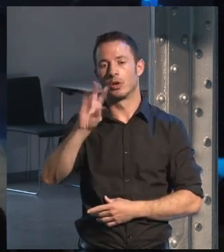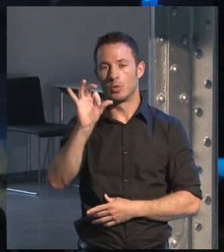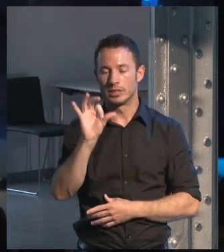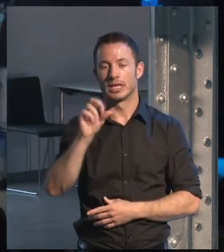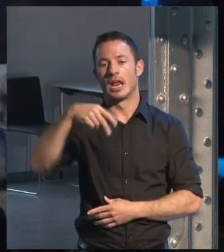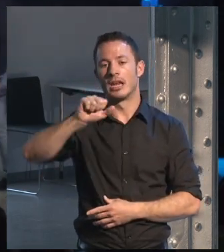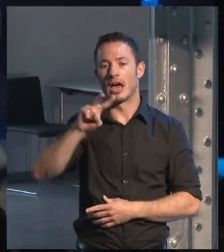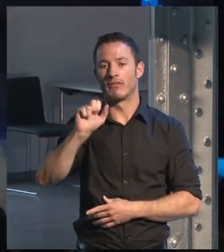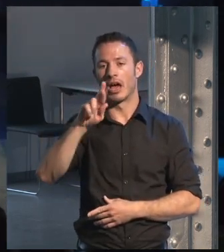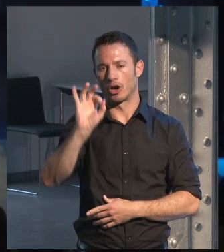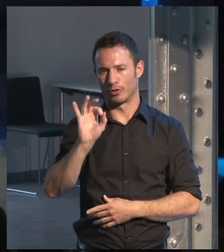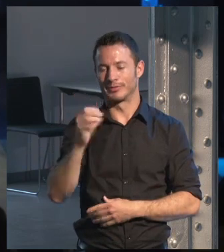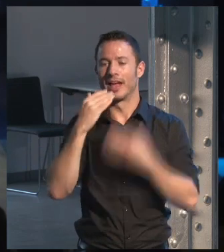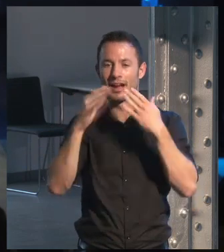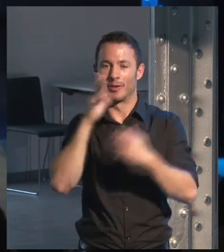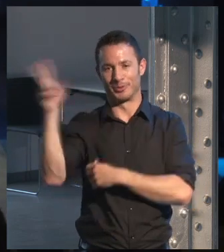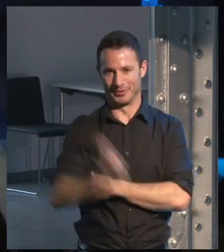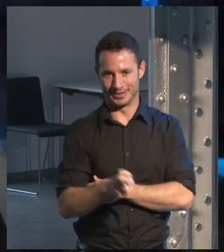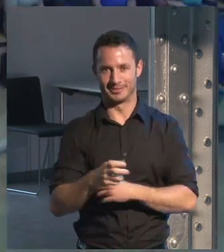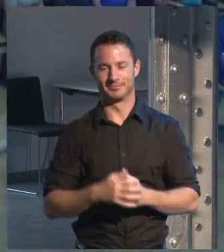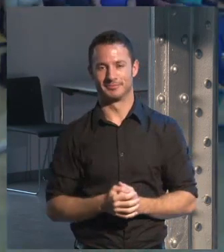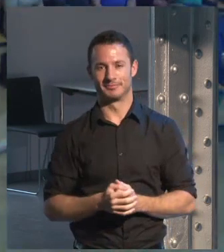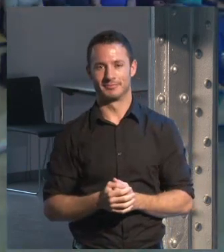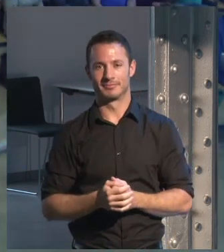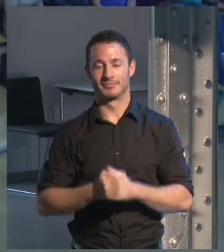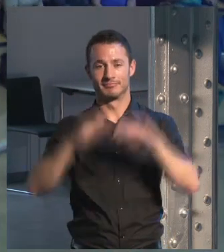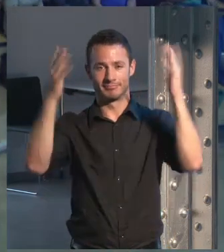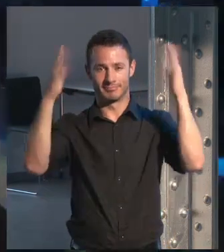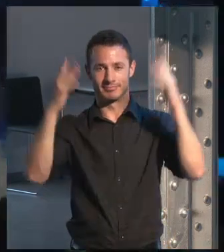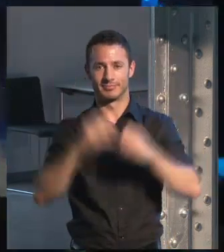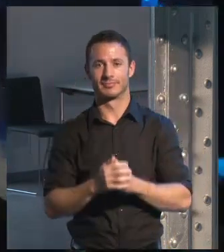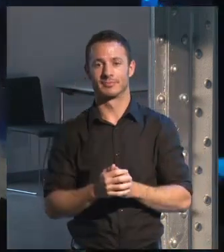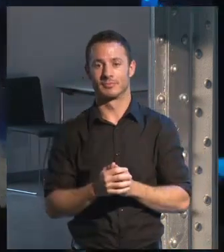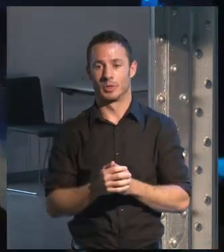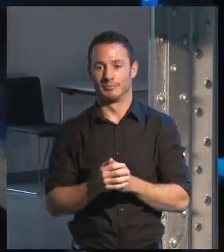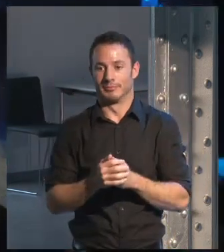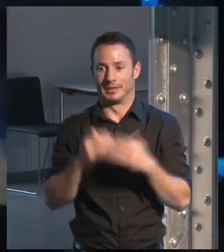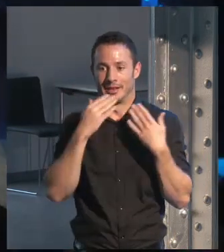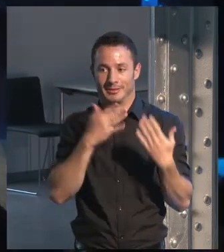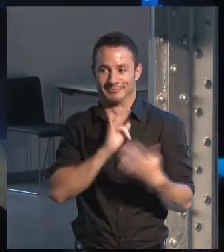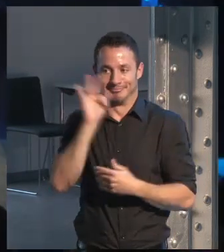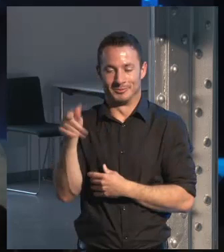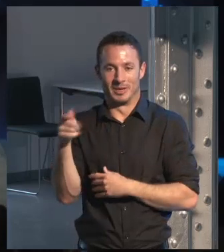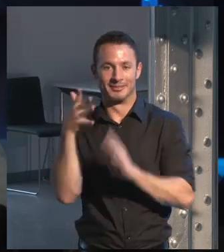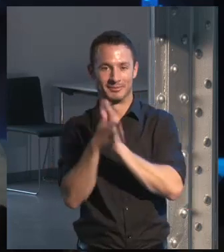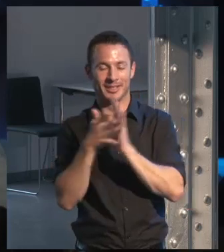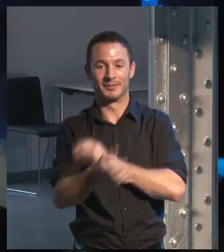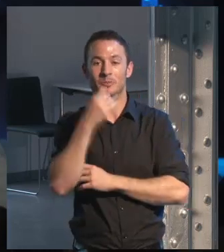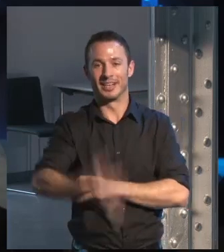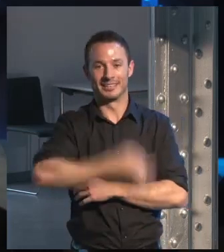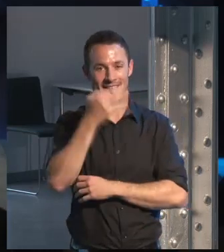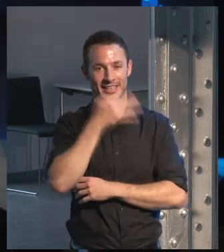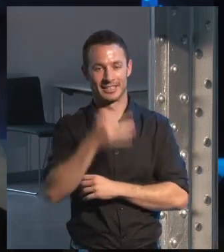proyecto. Muchas gracias. Nada, te dejo que nos enseñes qué es Immersive Wall. Muchas gracias. Buenas